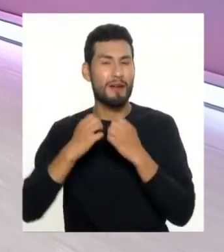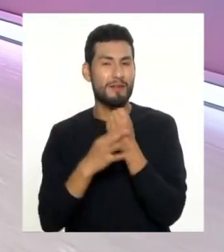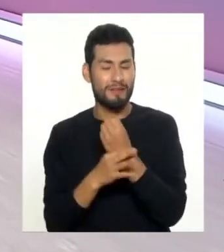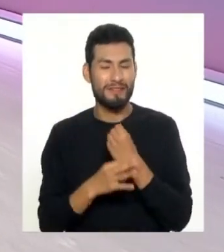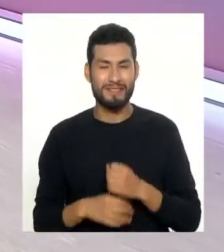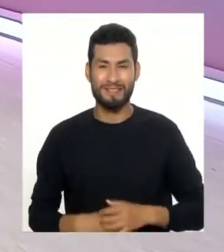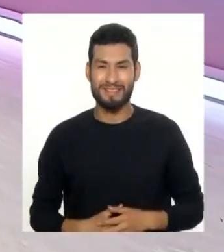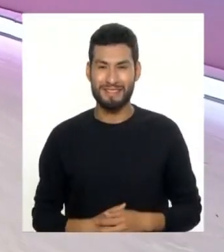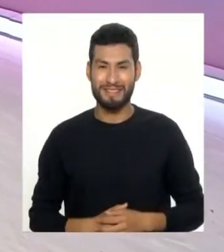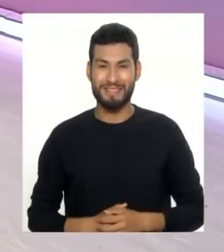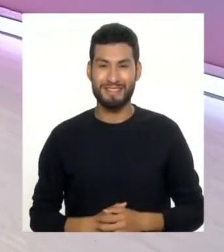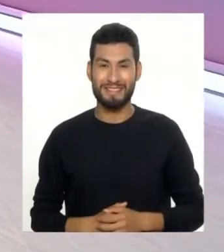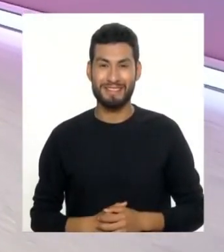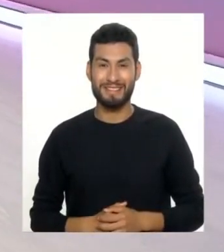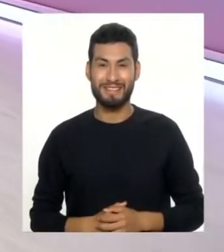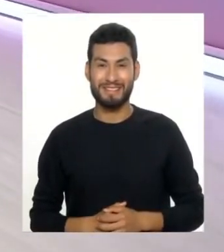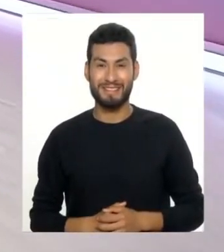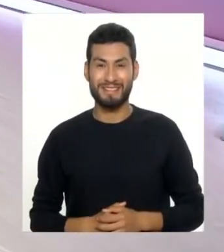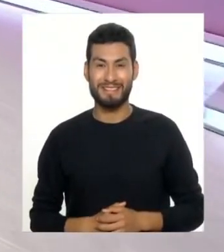volvemos.